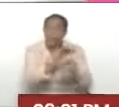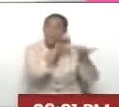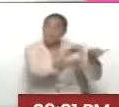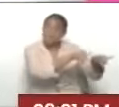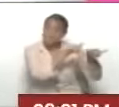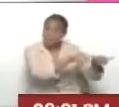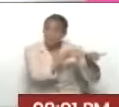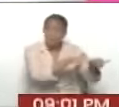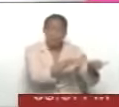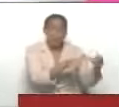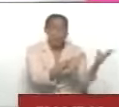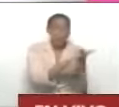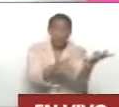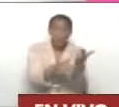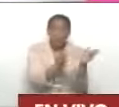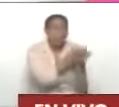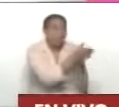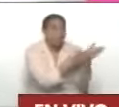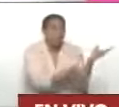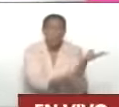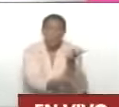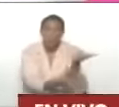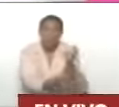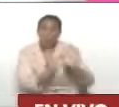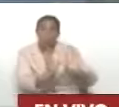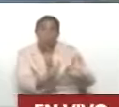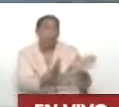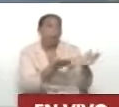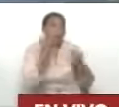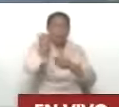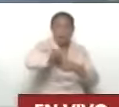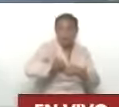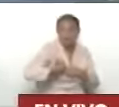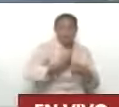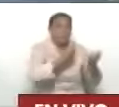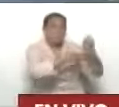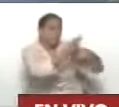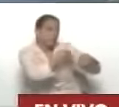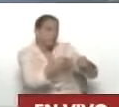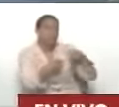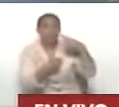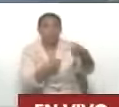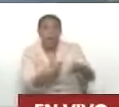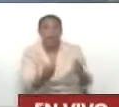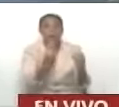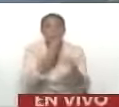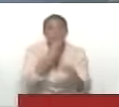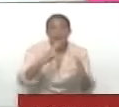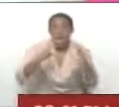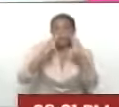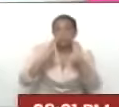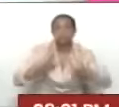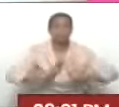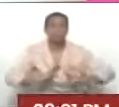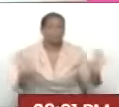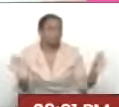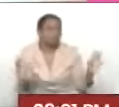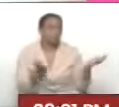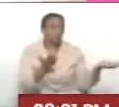No he cambiado. ¿Los dos? Los dos, sí. Me piden bisutería, traigo bisutería. Me piden cartera, traigo